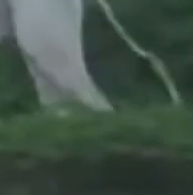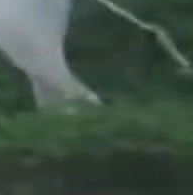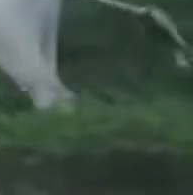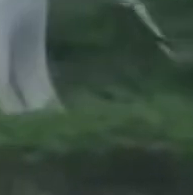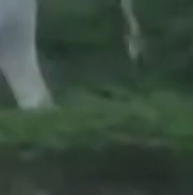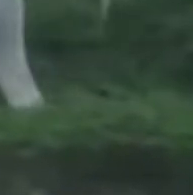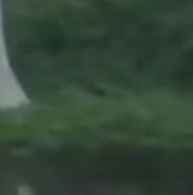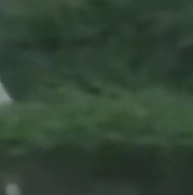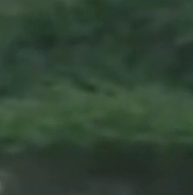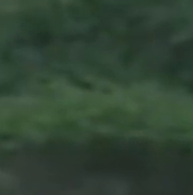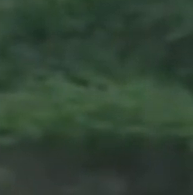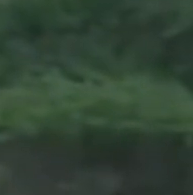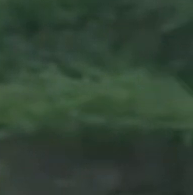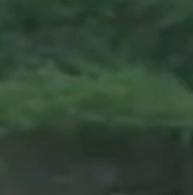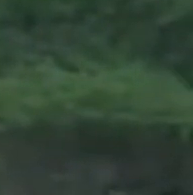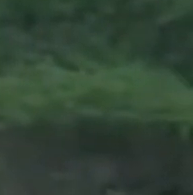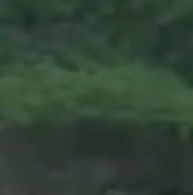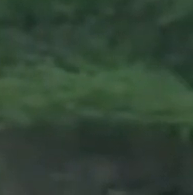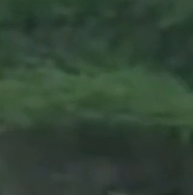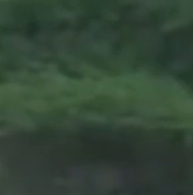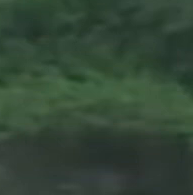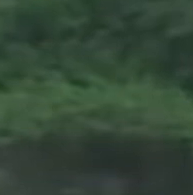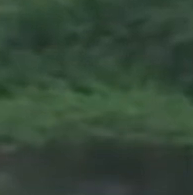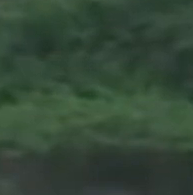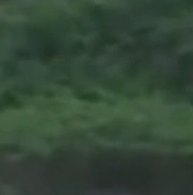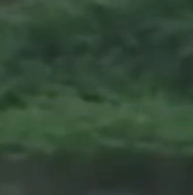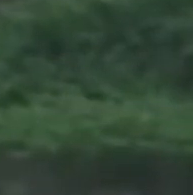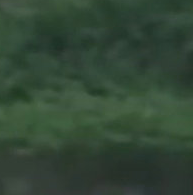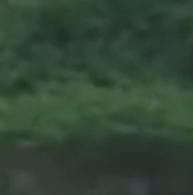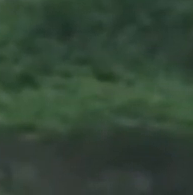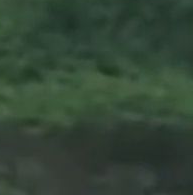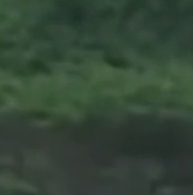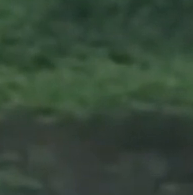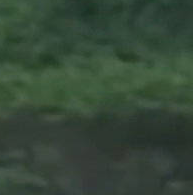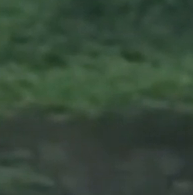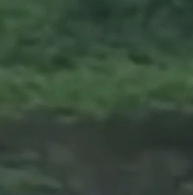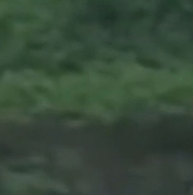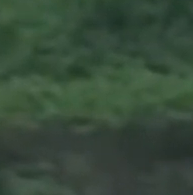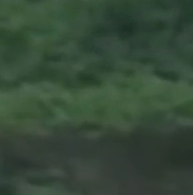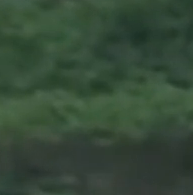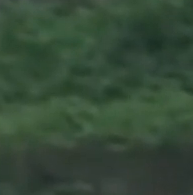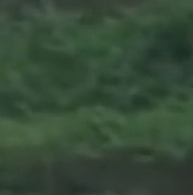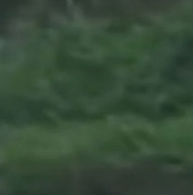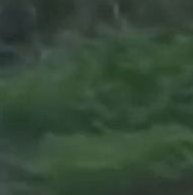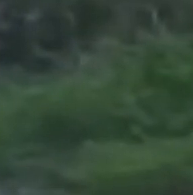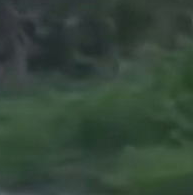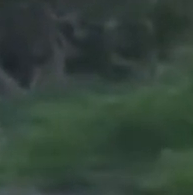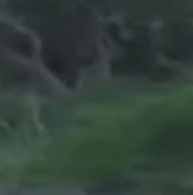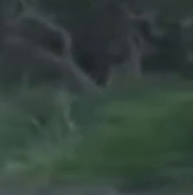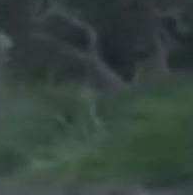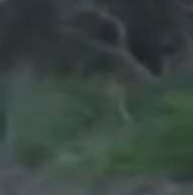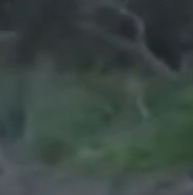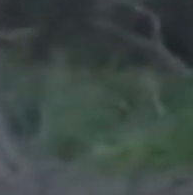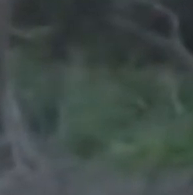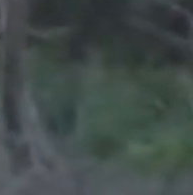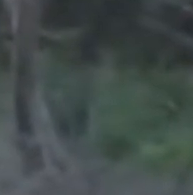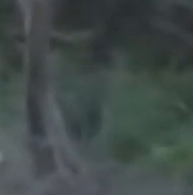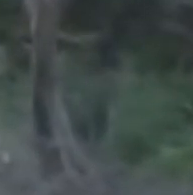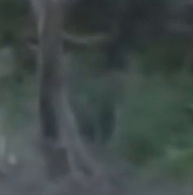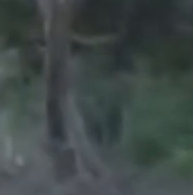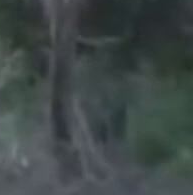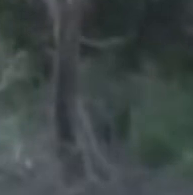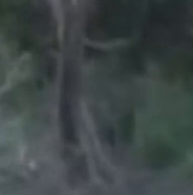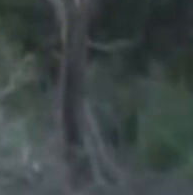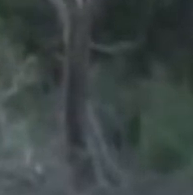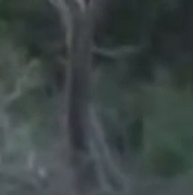no encontraron esqueletos de las jirafas después de una larga búsqueda, lo que significa que podrían haber muerto hace mucho tiempo. Esta